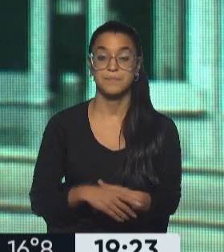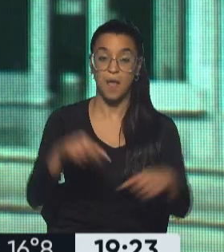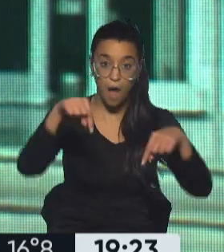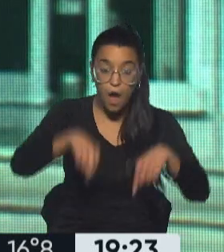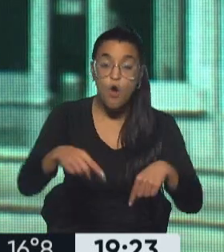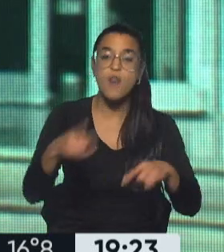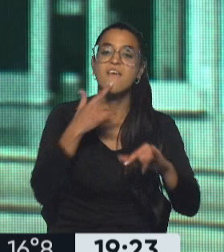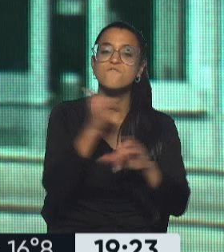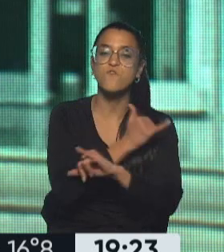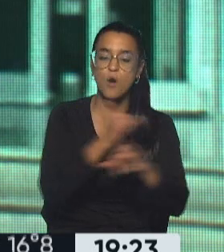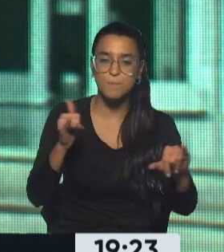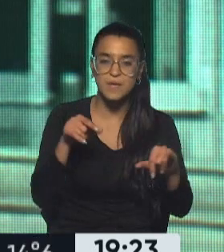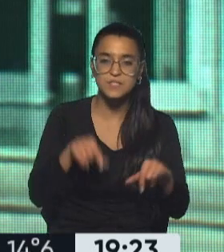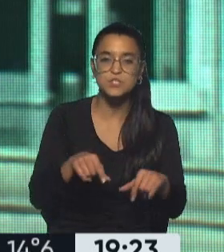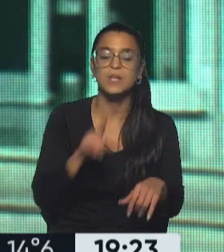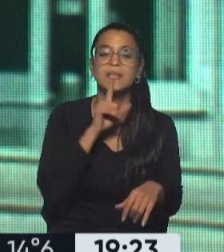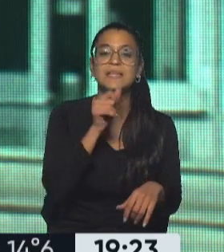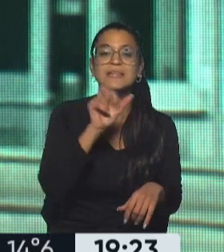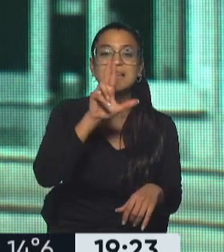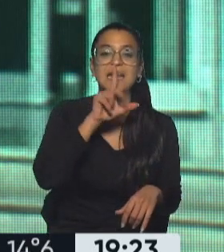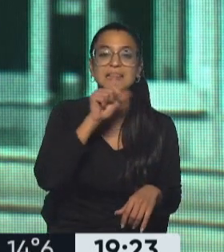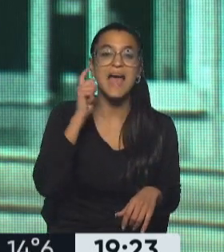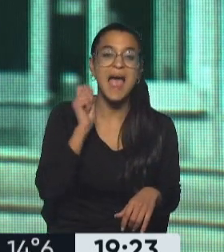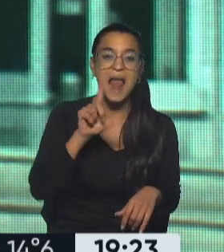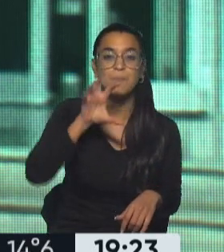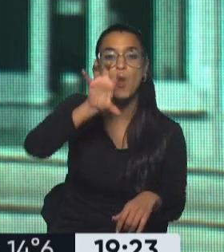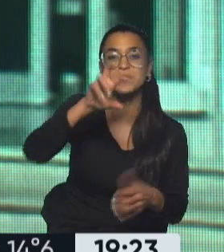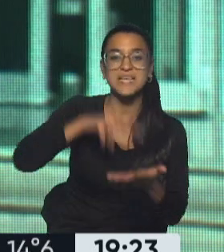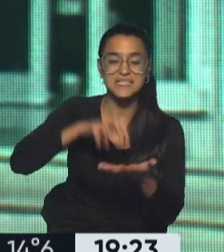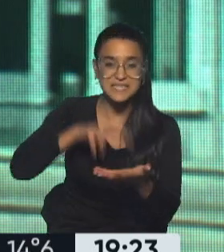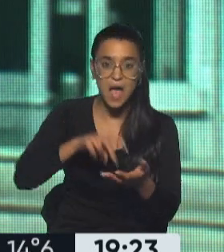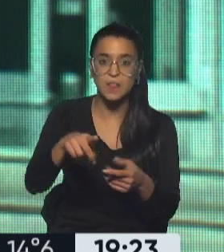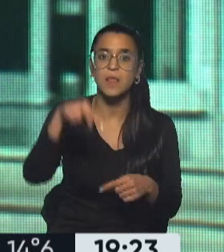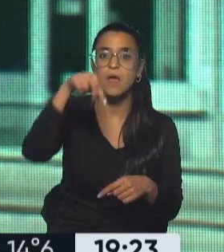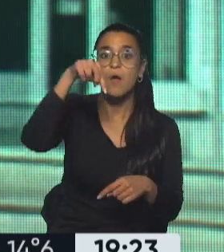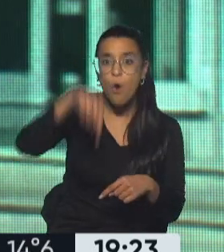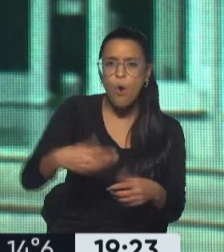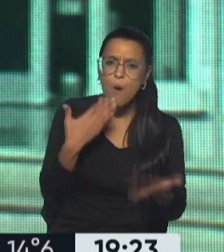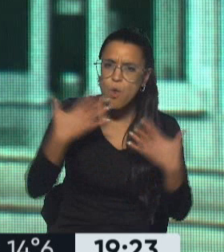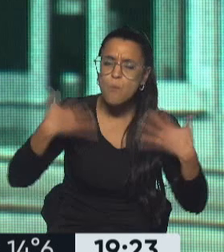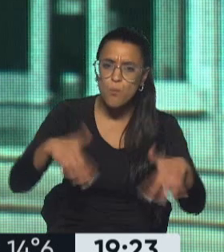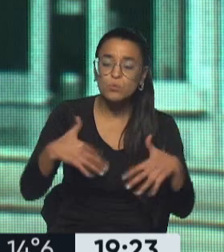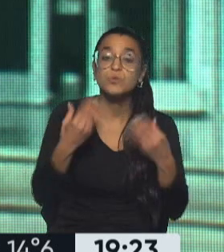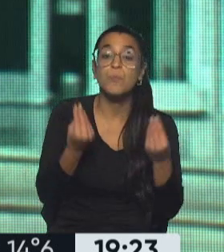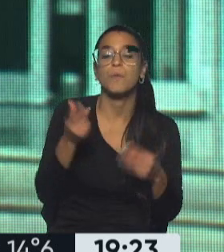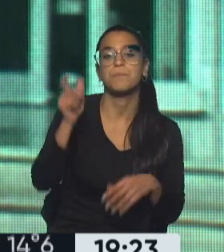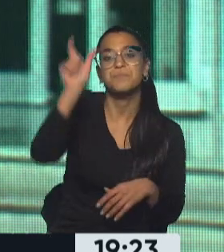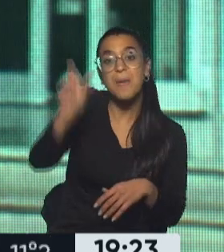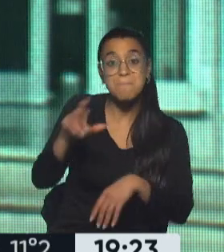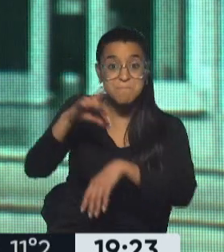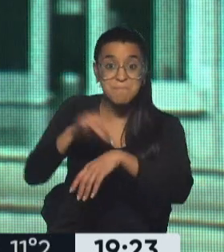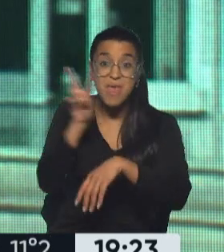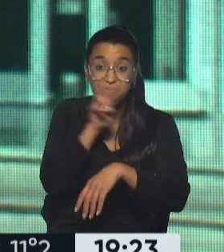Y nos vamos con la información a Tartagal, en Salta. Se habló mucho durante el día de esto porque detuvieron a una